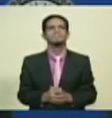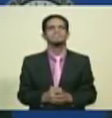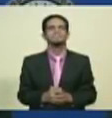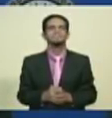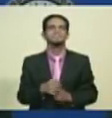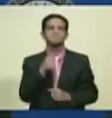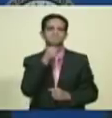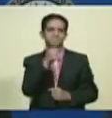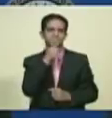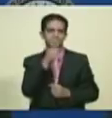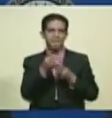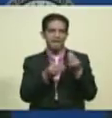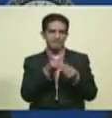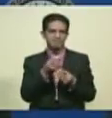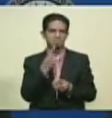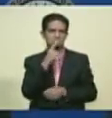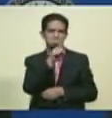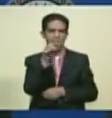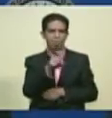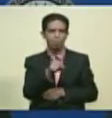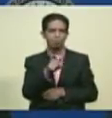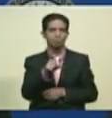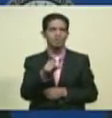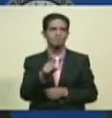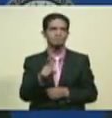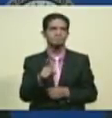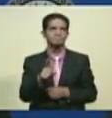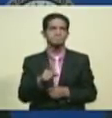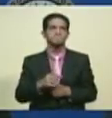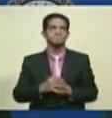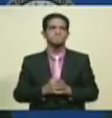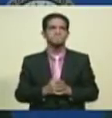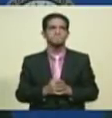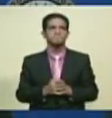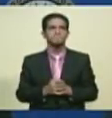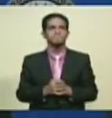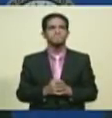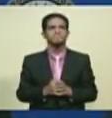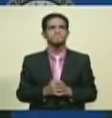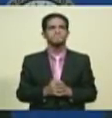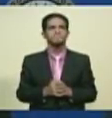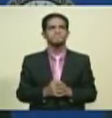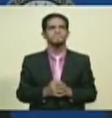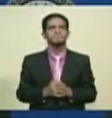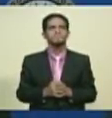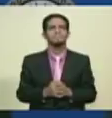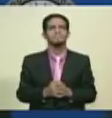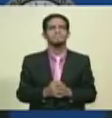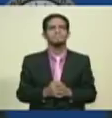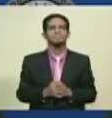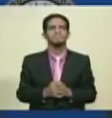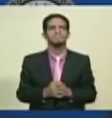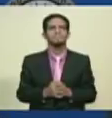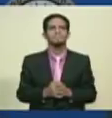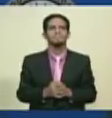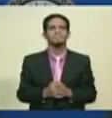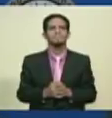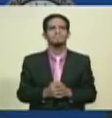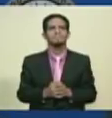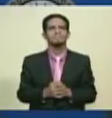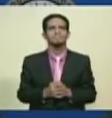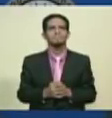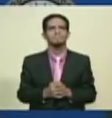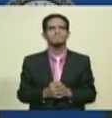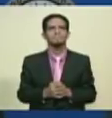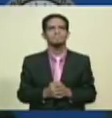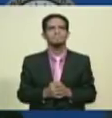las opciones que tenía, que plantea el presidente Maduro respecto a tomar medidas para acelerar el proceso de salida. ¿Cuáles son esas